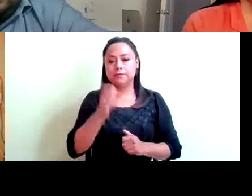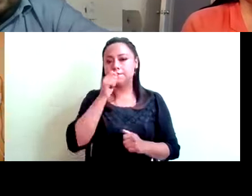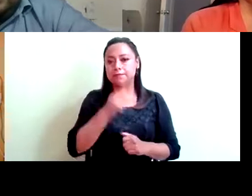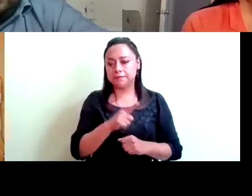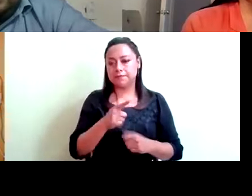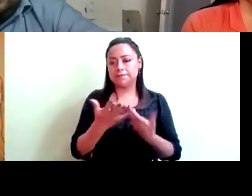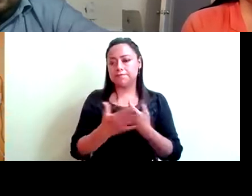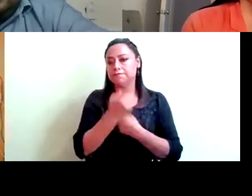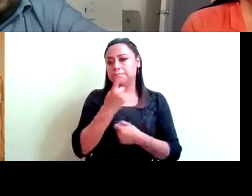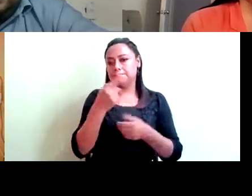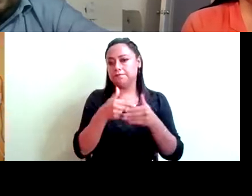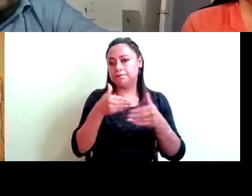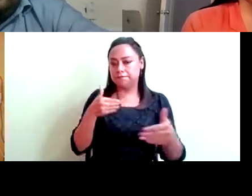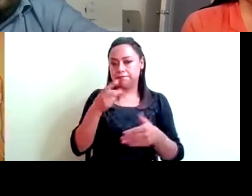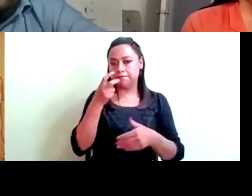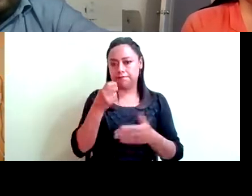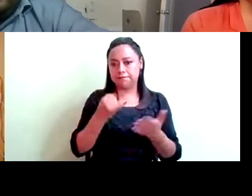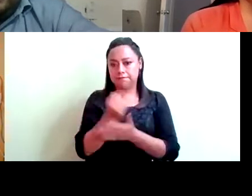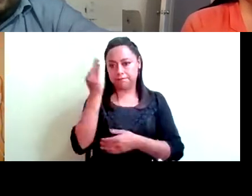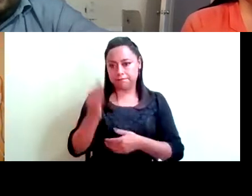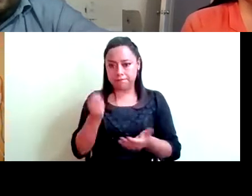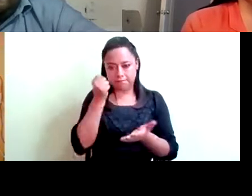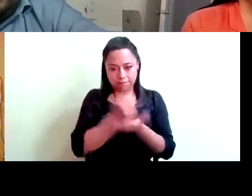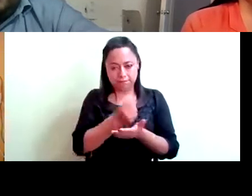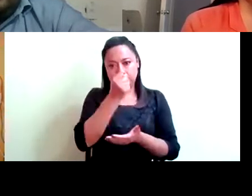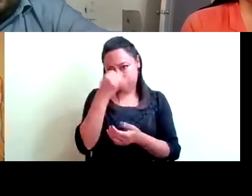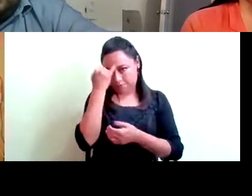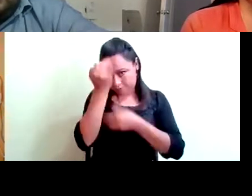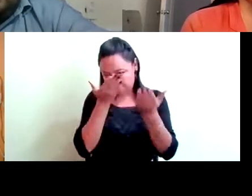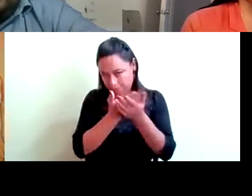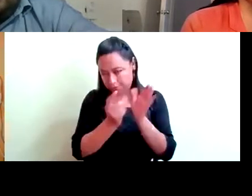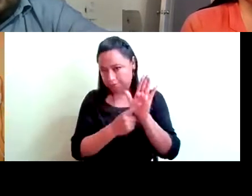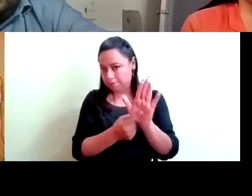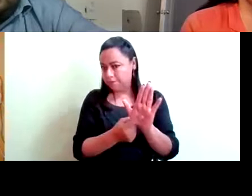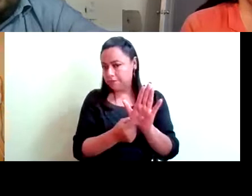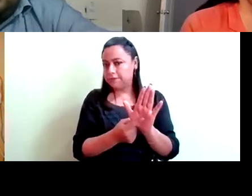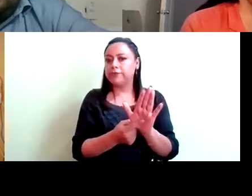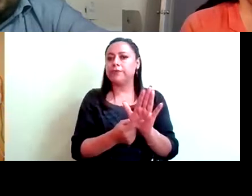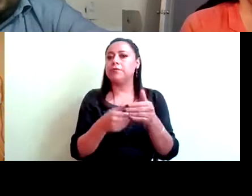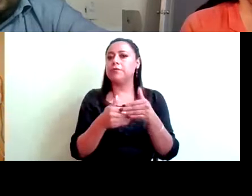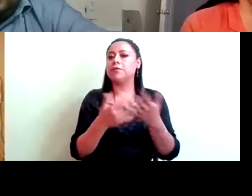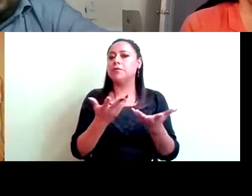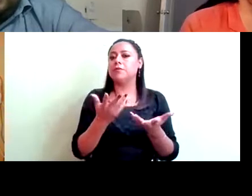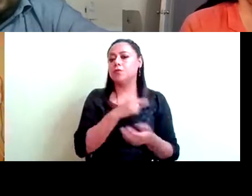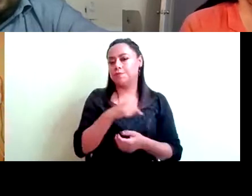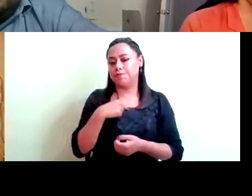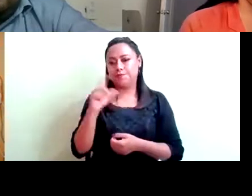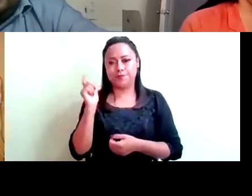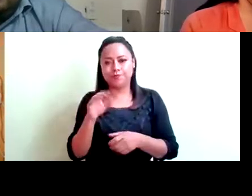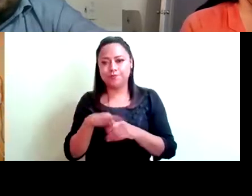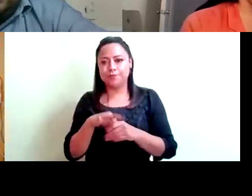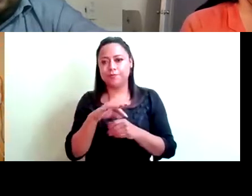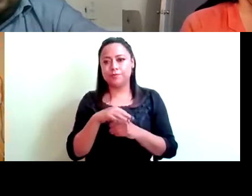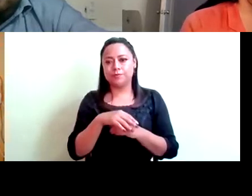aprobar este dictamen, derivado a esta iniciativa que presentamos, bueno, en el que encontramos